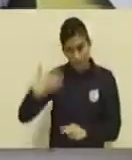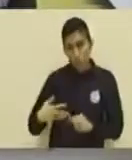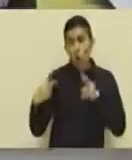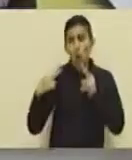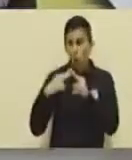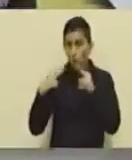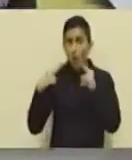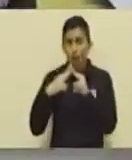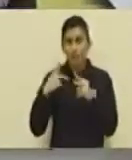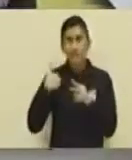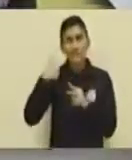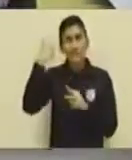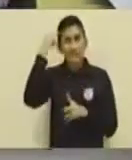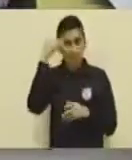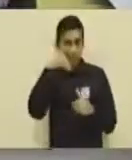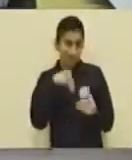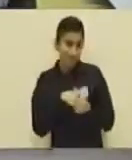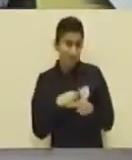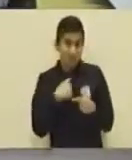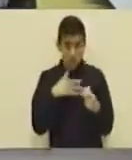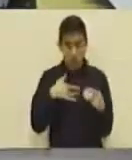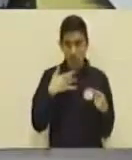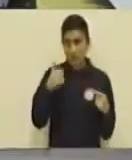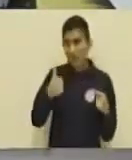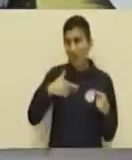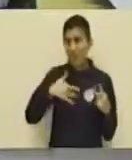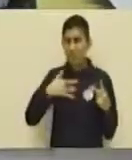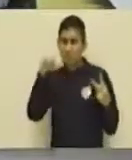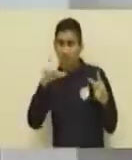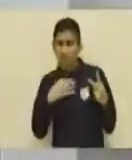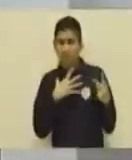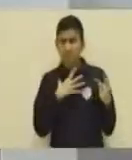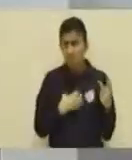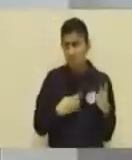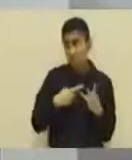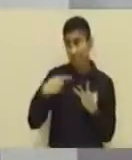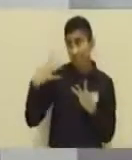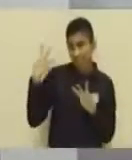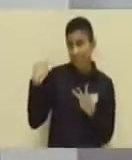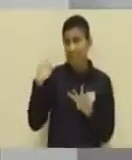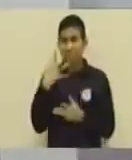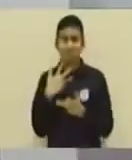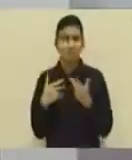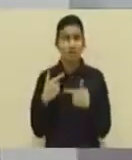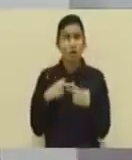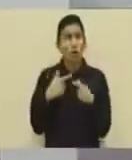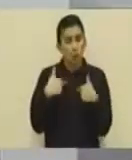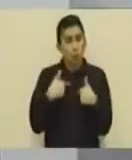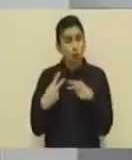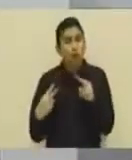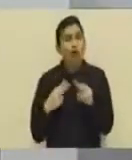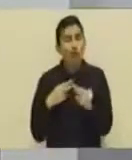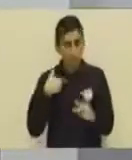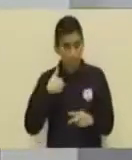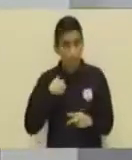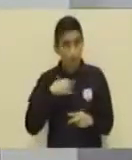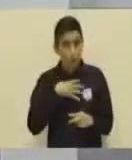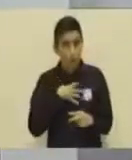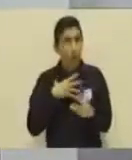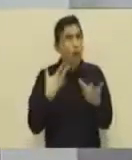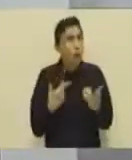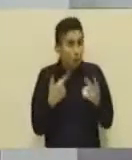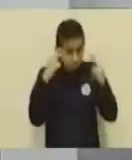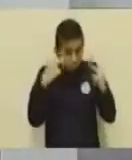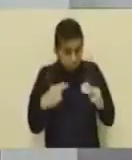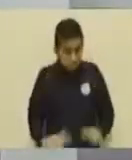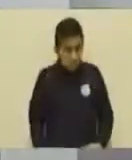que tener ese disfrute de nuestras destrezas, de nuestras habilidades y no podemos disfrutar de todo eso positivo que podríamos